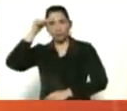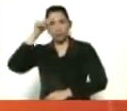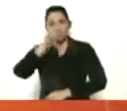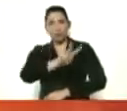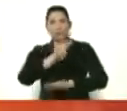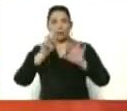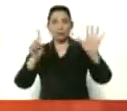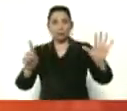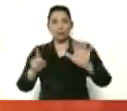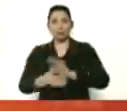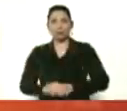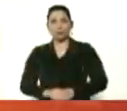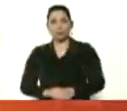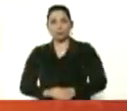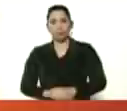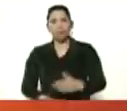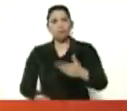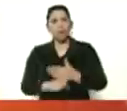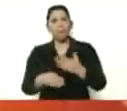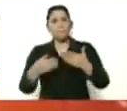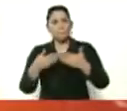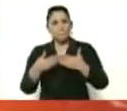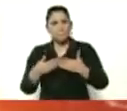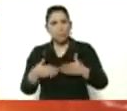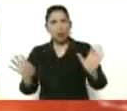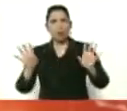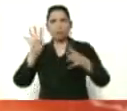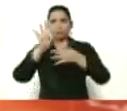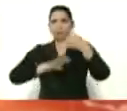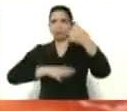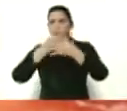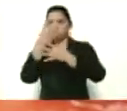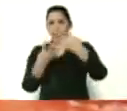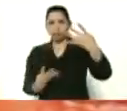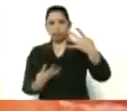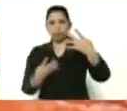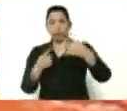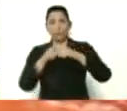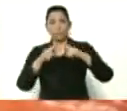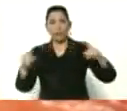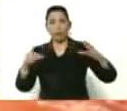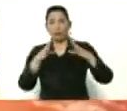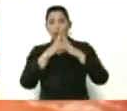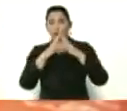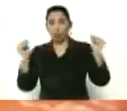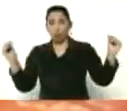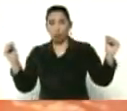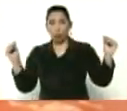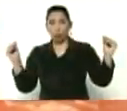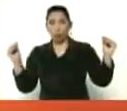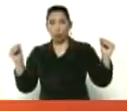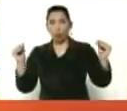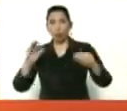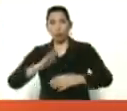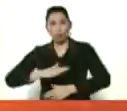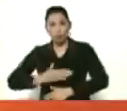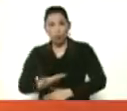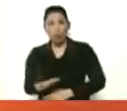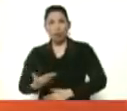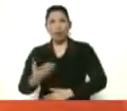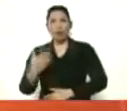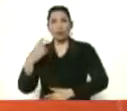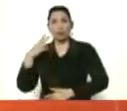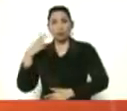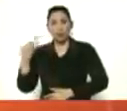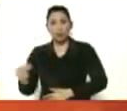26 vamos a abrir una franja horaria para que todos puedan salir, los niños